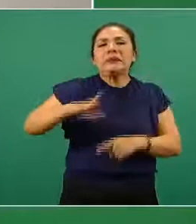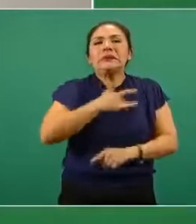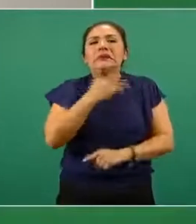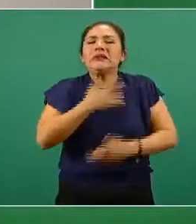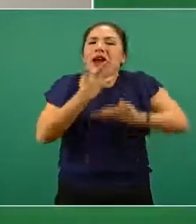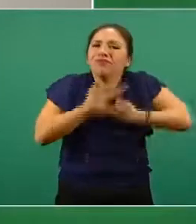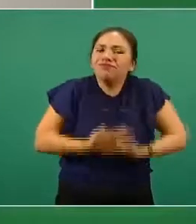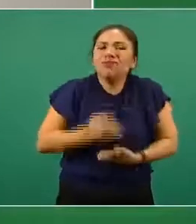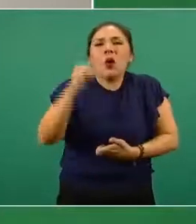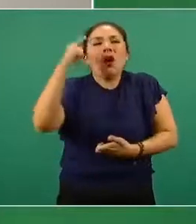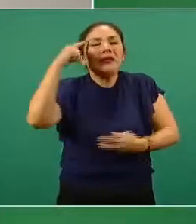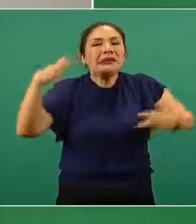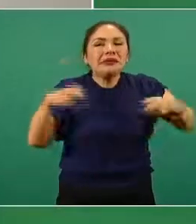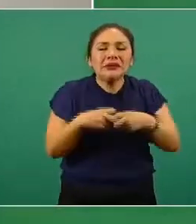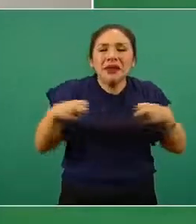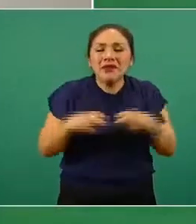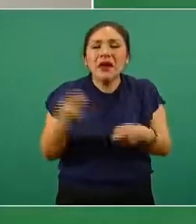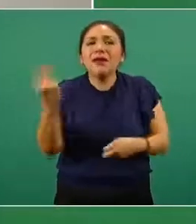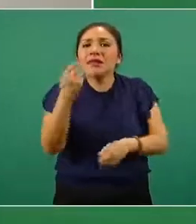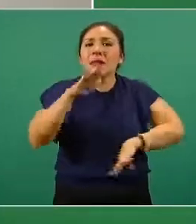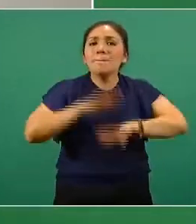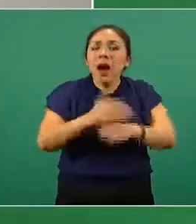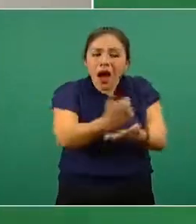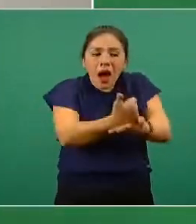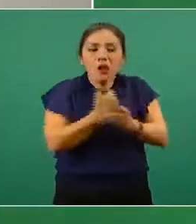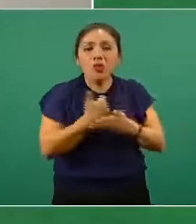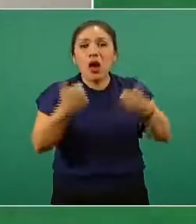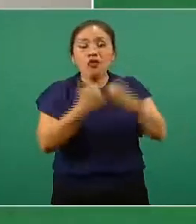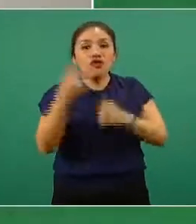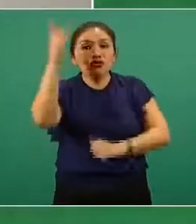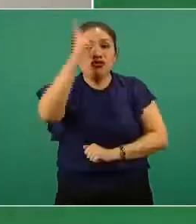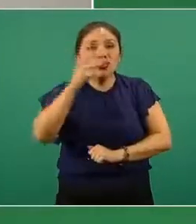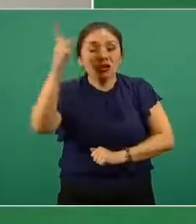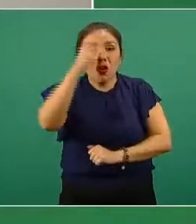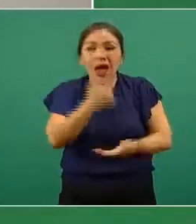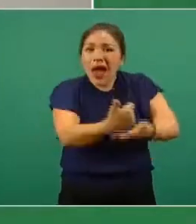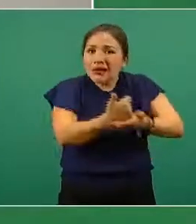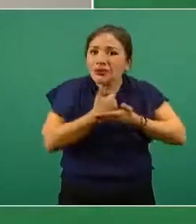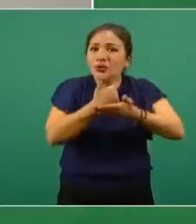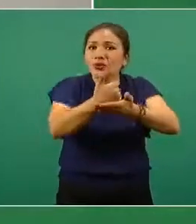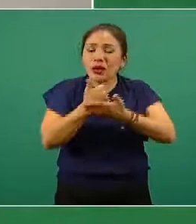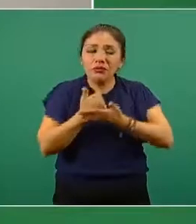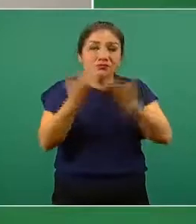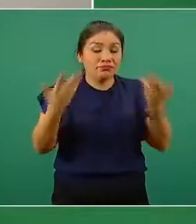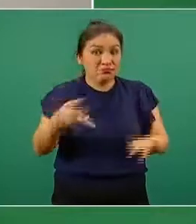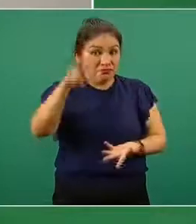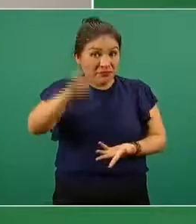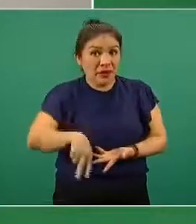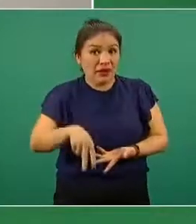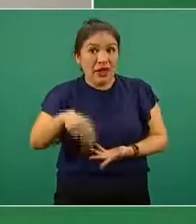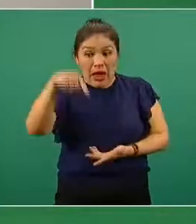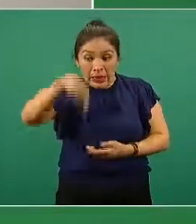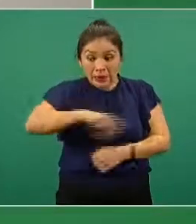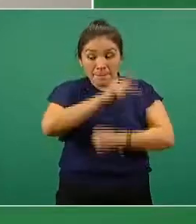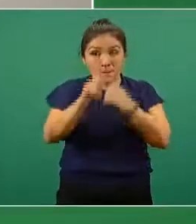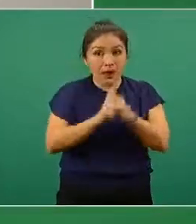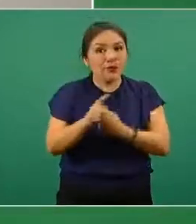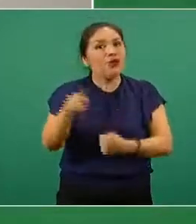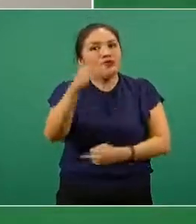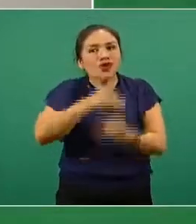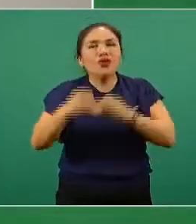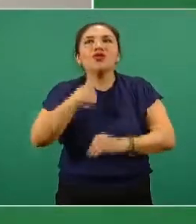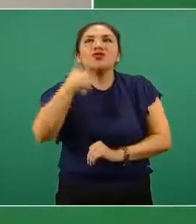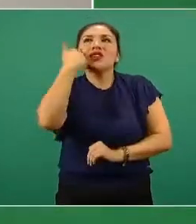depresión y necesitando mucho de los servicios de salud mental que queremos que en este país todos